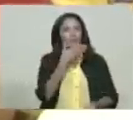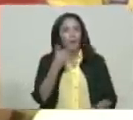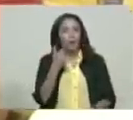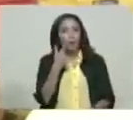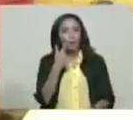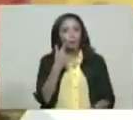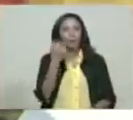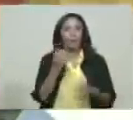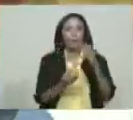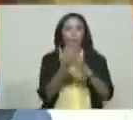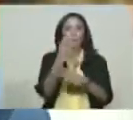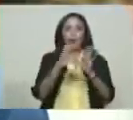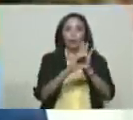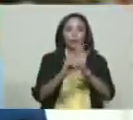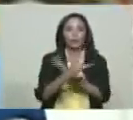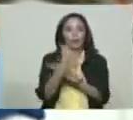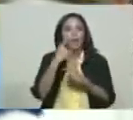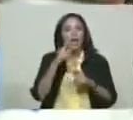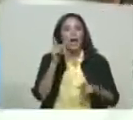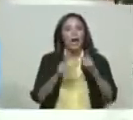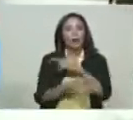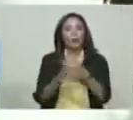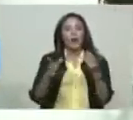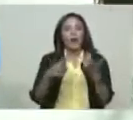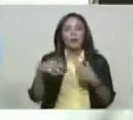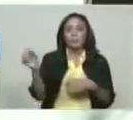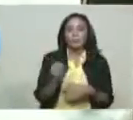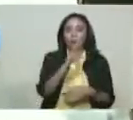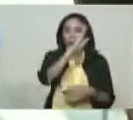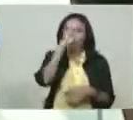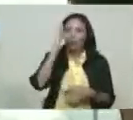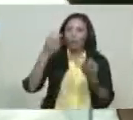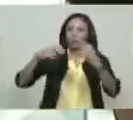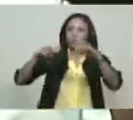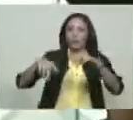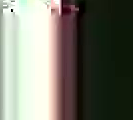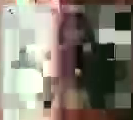Y con una de las primeras personas que lo discutí fue con Diosdado.